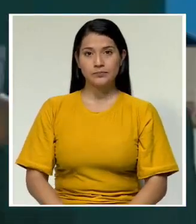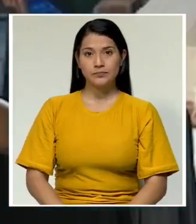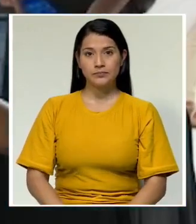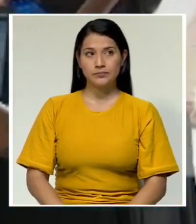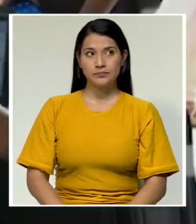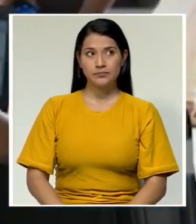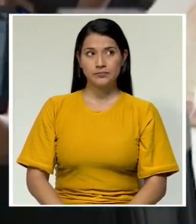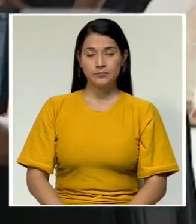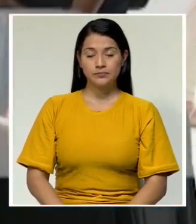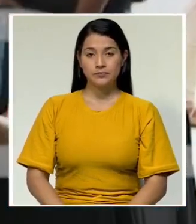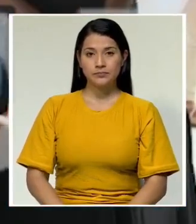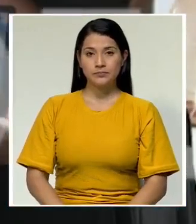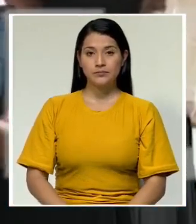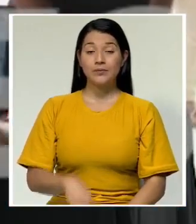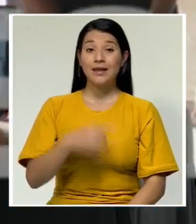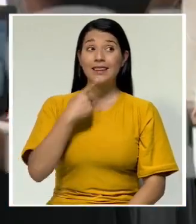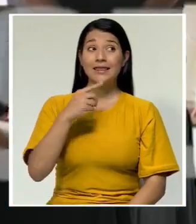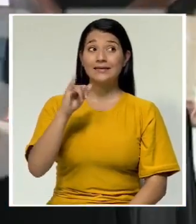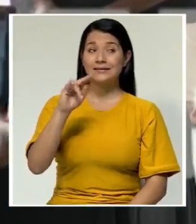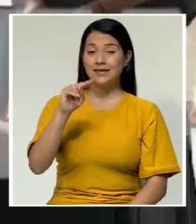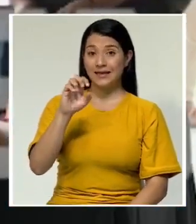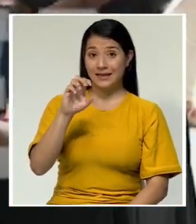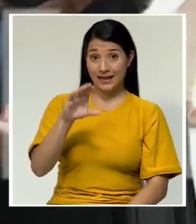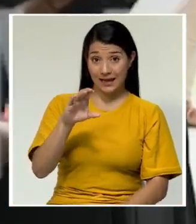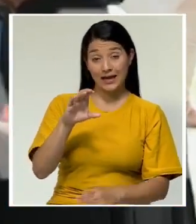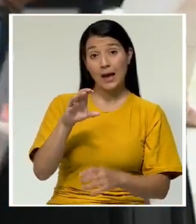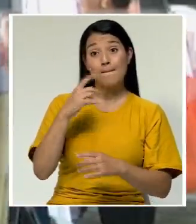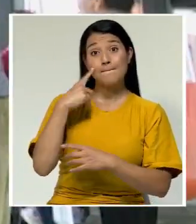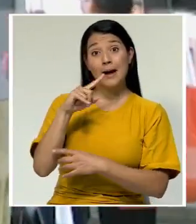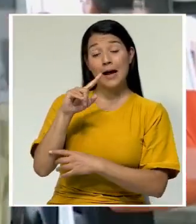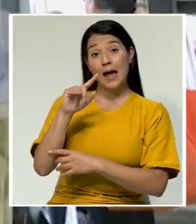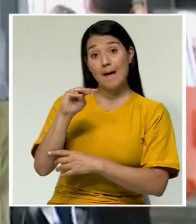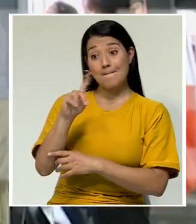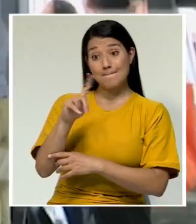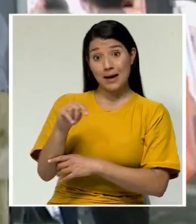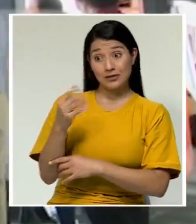la tarde. Tendremos información en vivo.